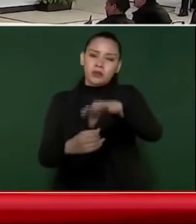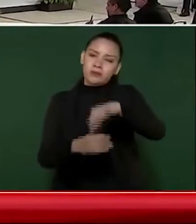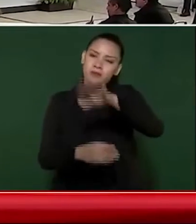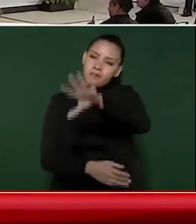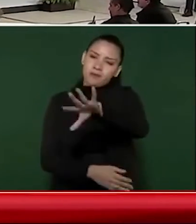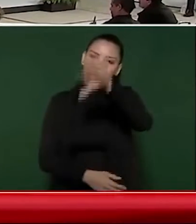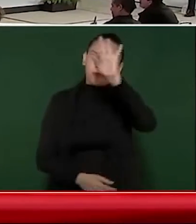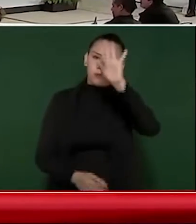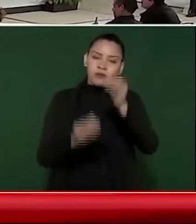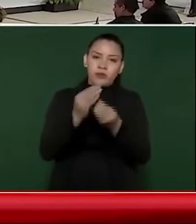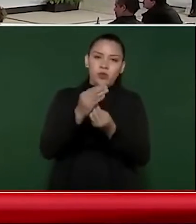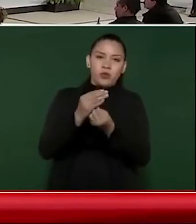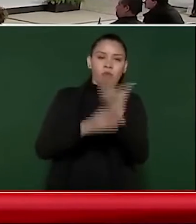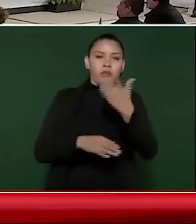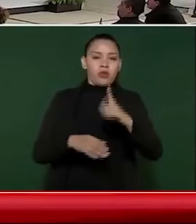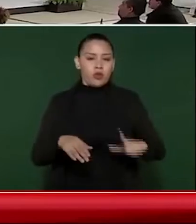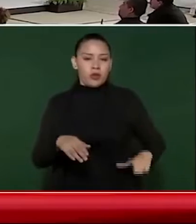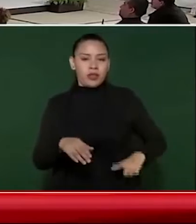para